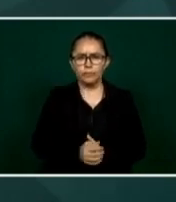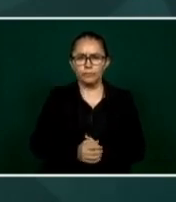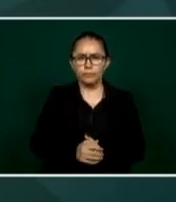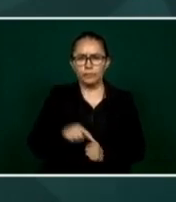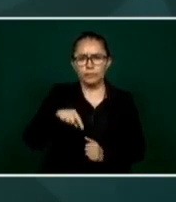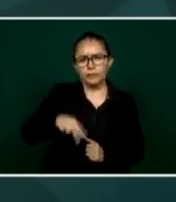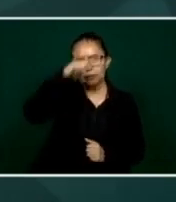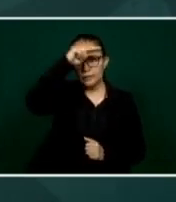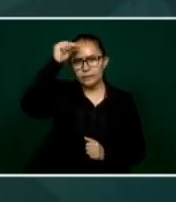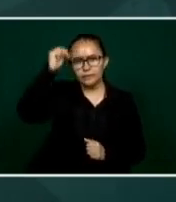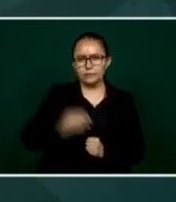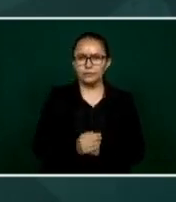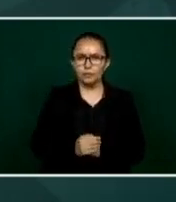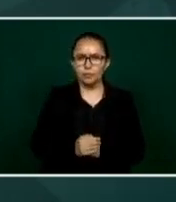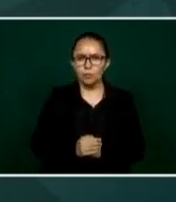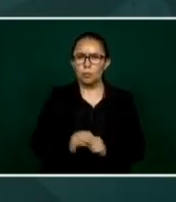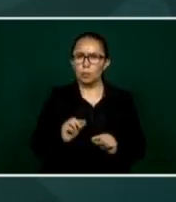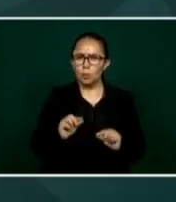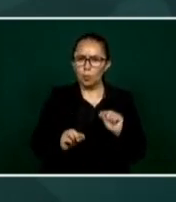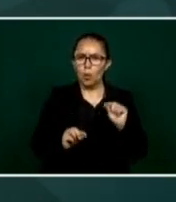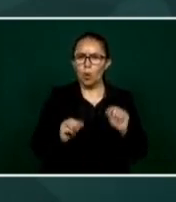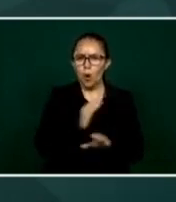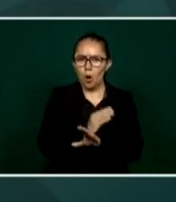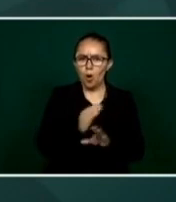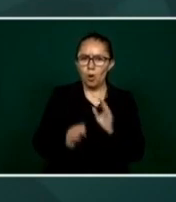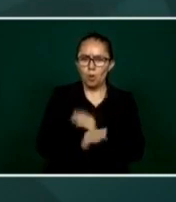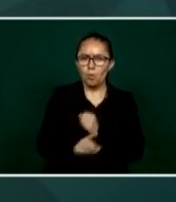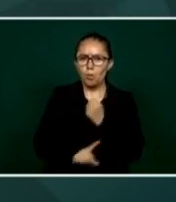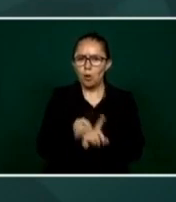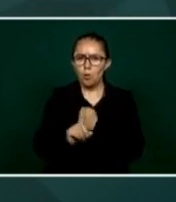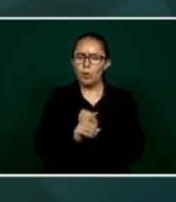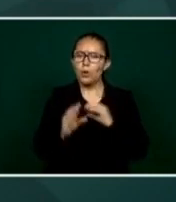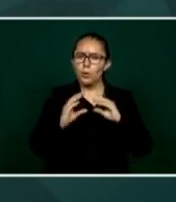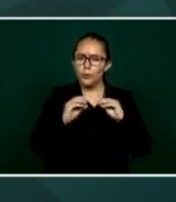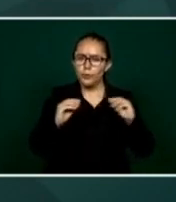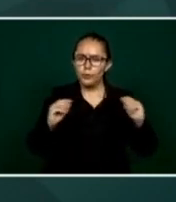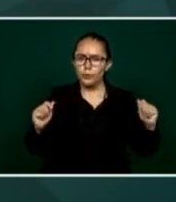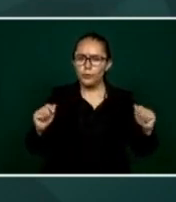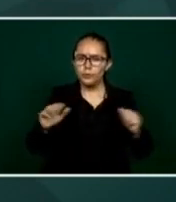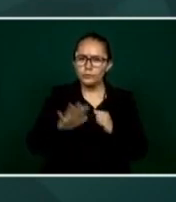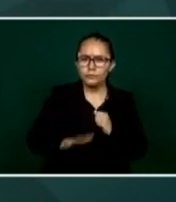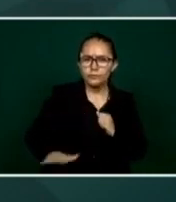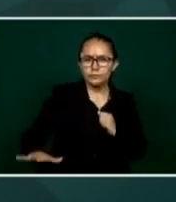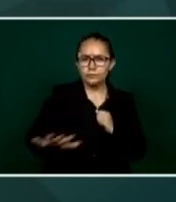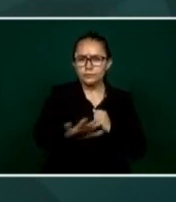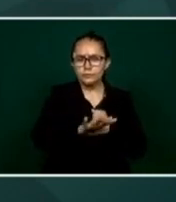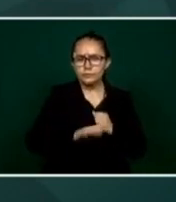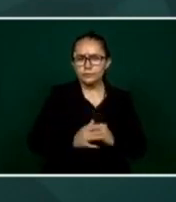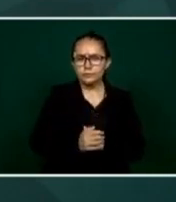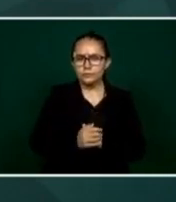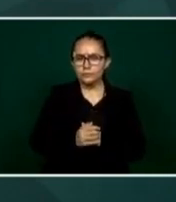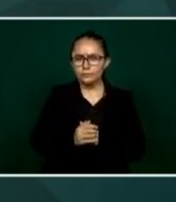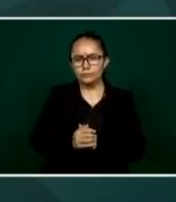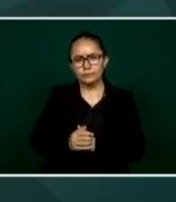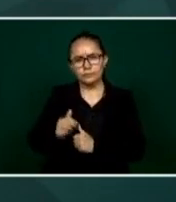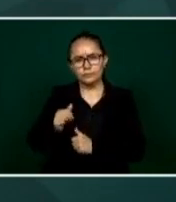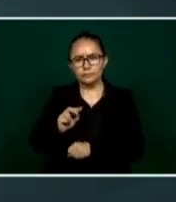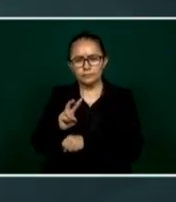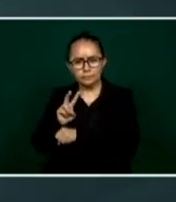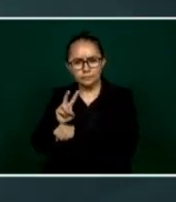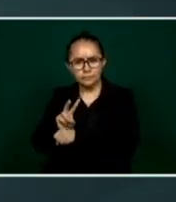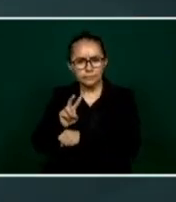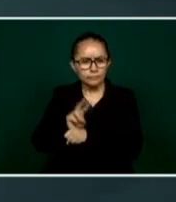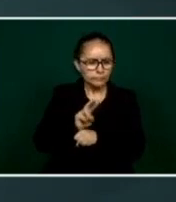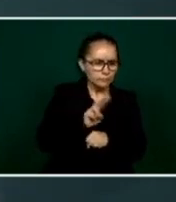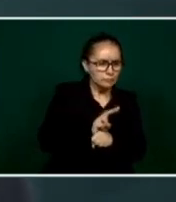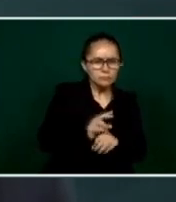Nayarit han mejorado las cosas en este terreno de seguridad pública.